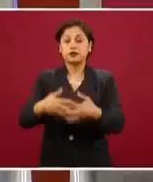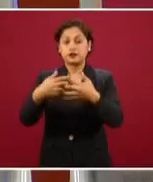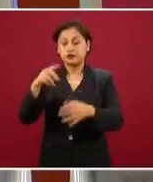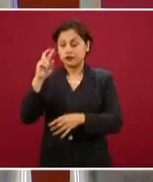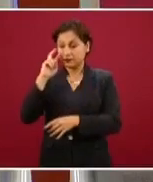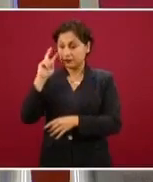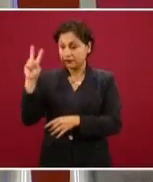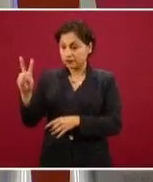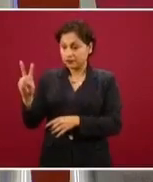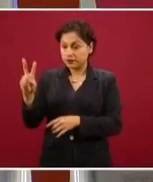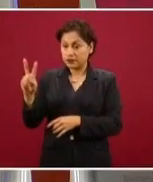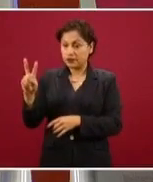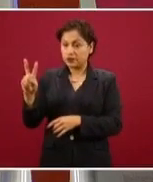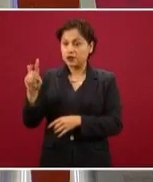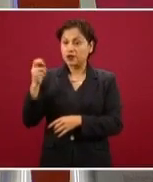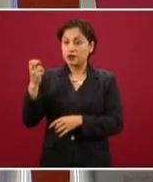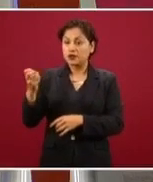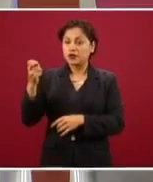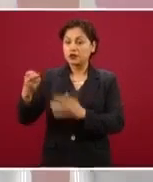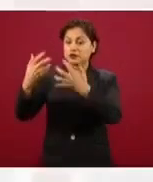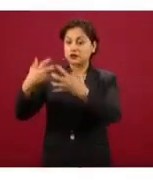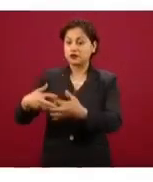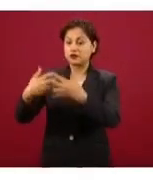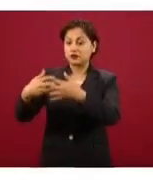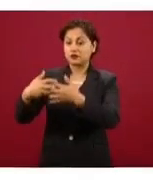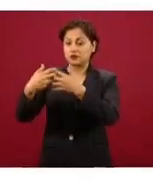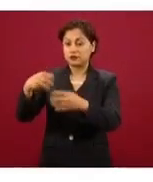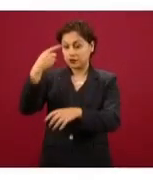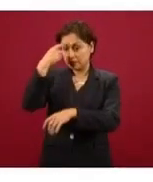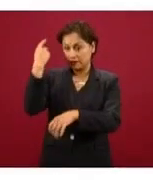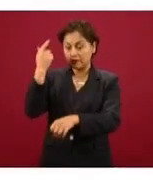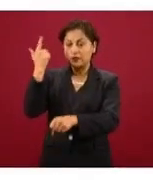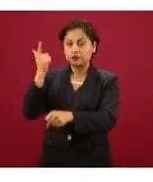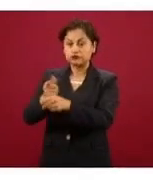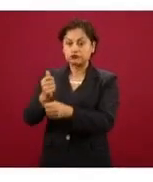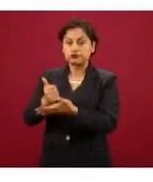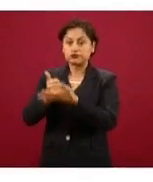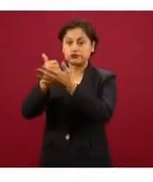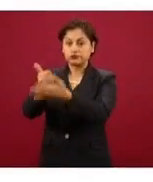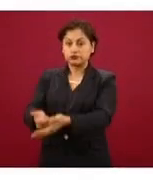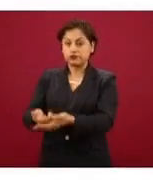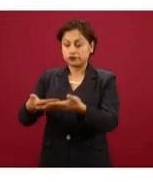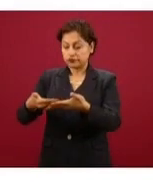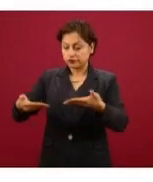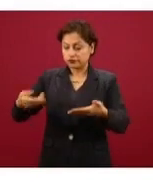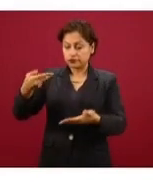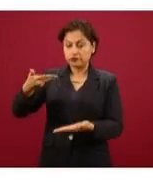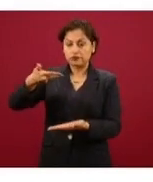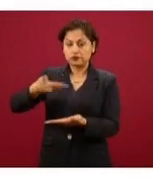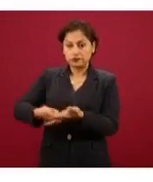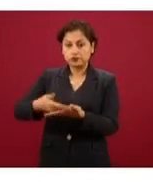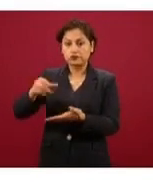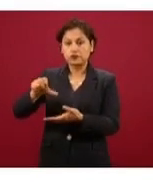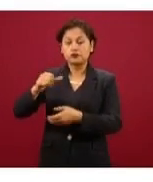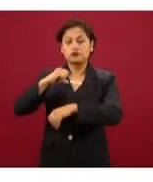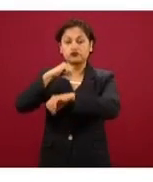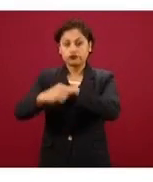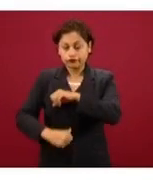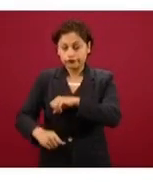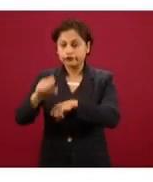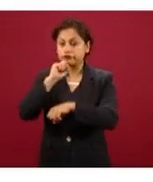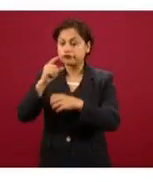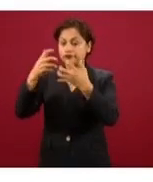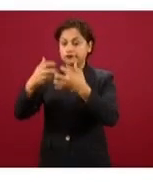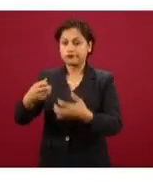una máquina de diagnóstico ultrasonográfico, camillas, un autoclave, una cama quirúrgica, etcétera.